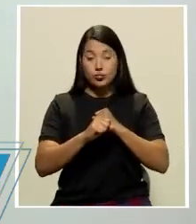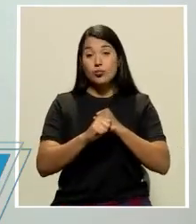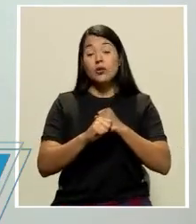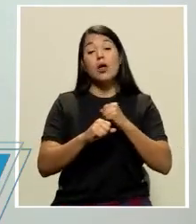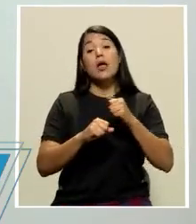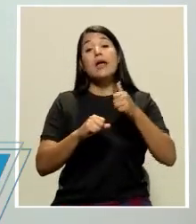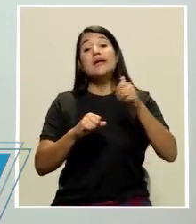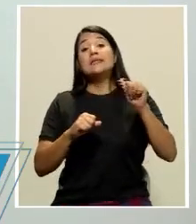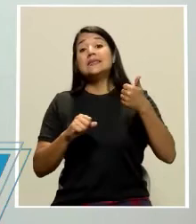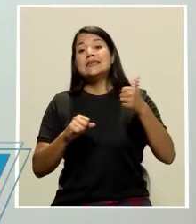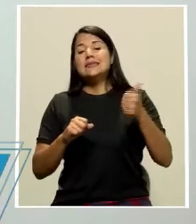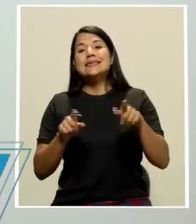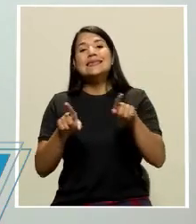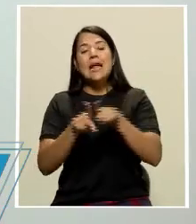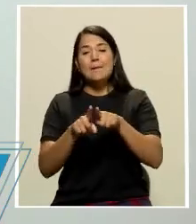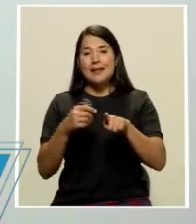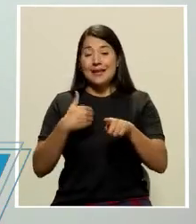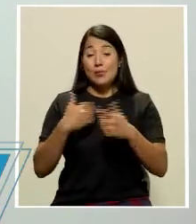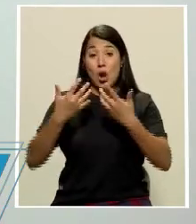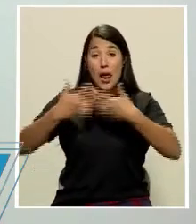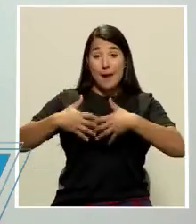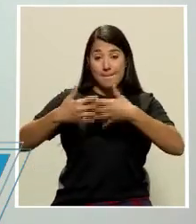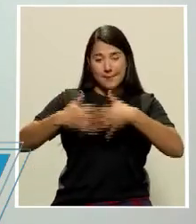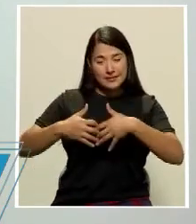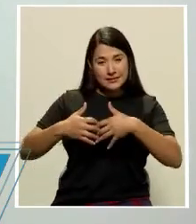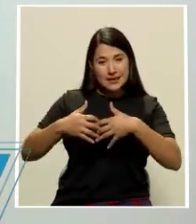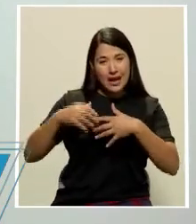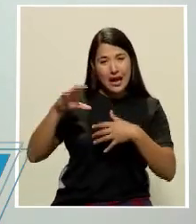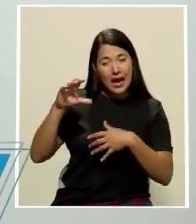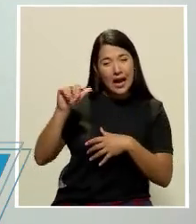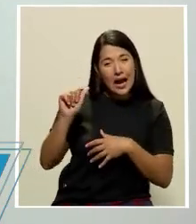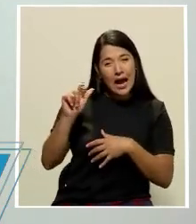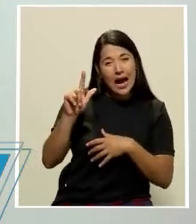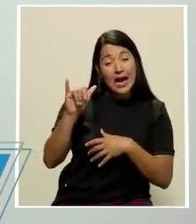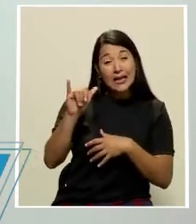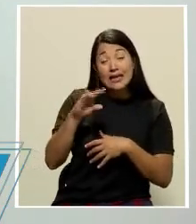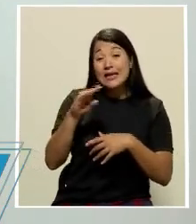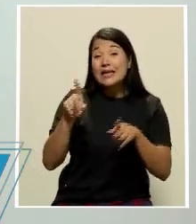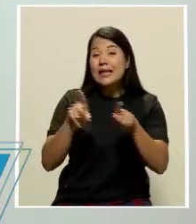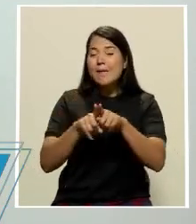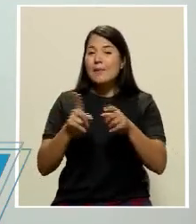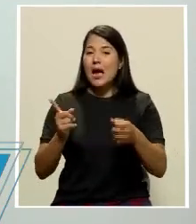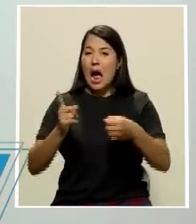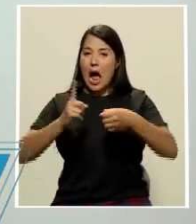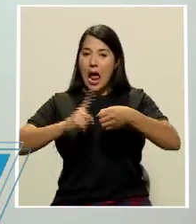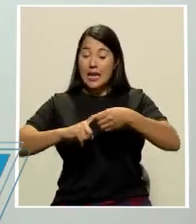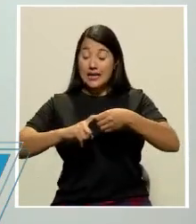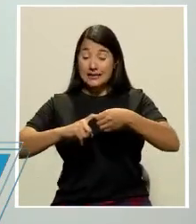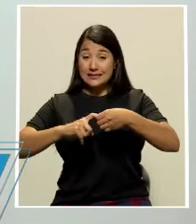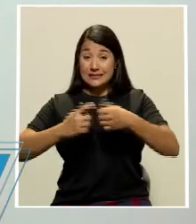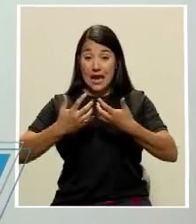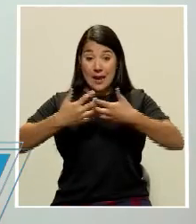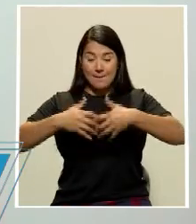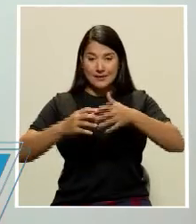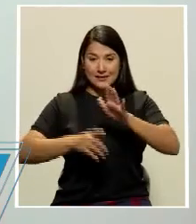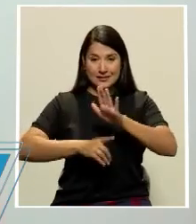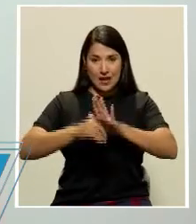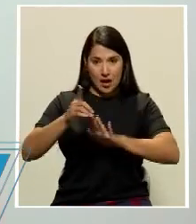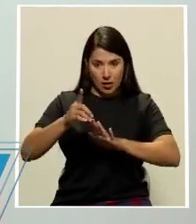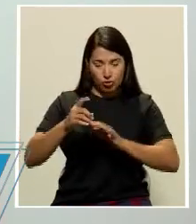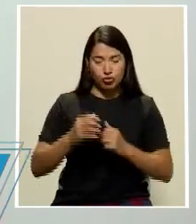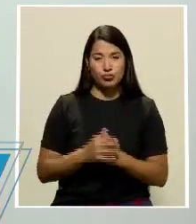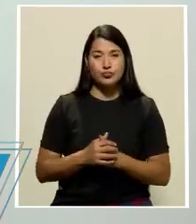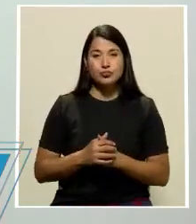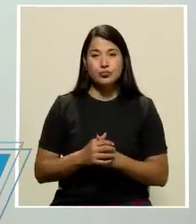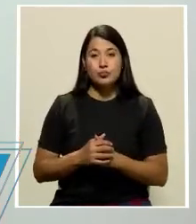y también tenemos a la empresa Cargill y a la Alianza Empresarial para el Desarrollo, AED.